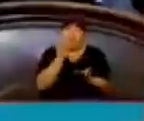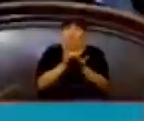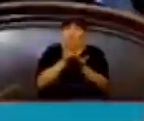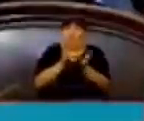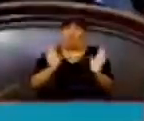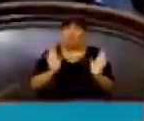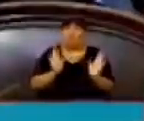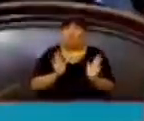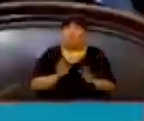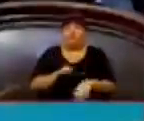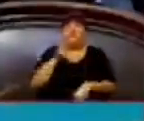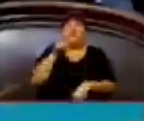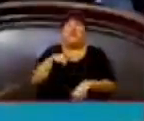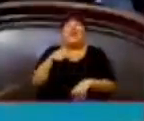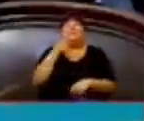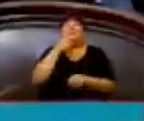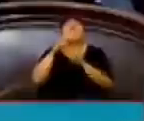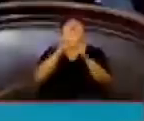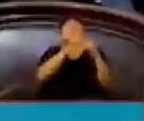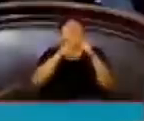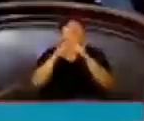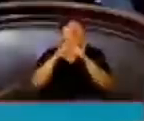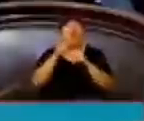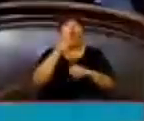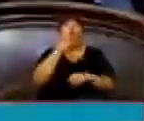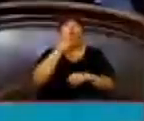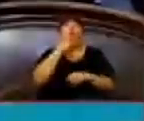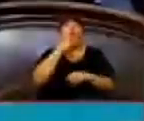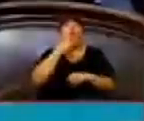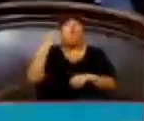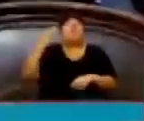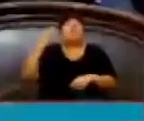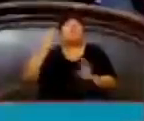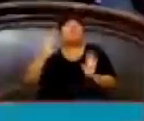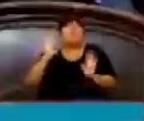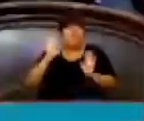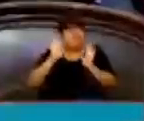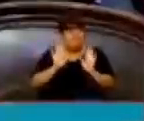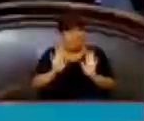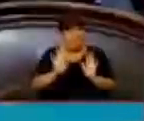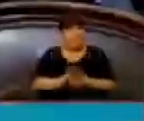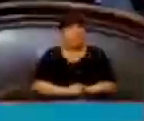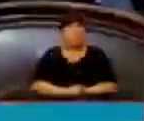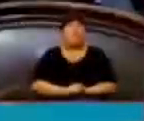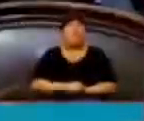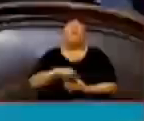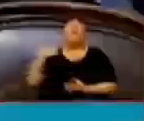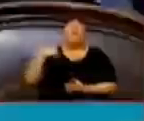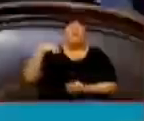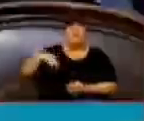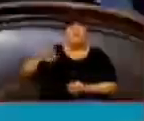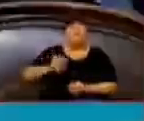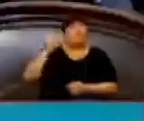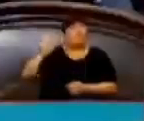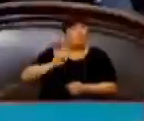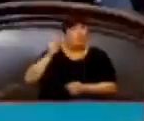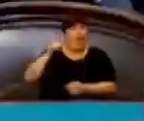requiere también gestión política? Porque con que ideológicamente digas hay que ir por allá, bueno, después en las democracias tenés que implementarlo y tenés